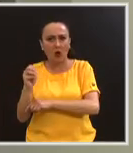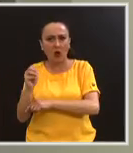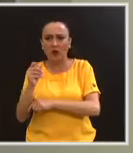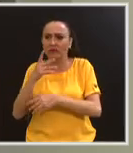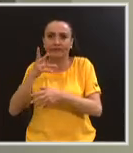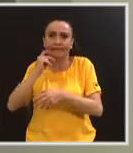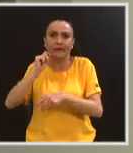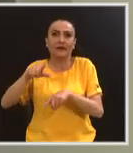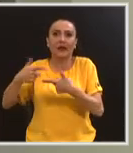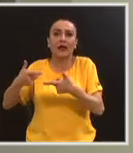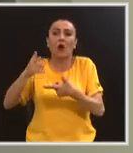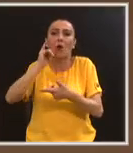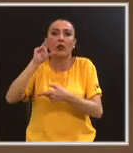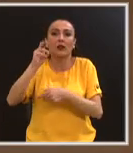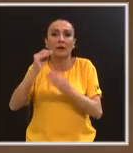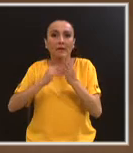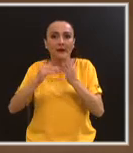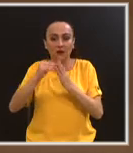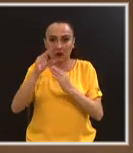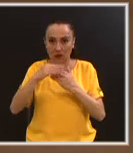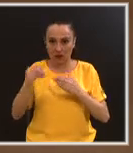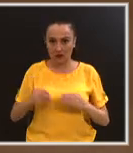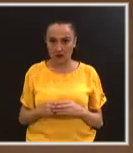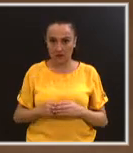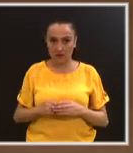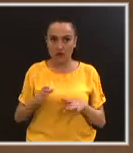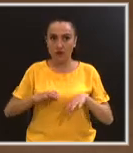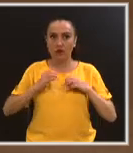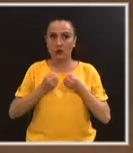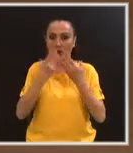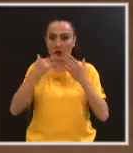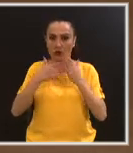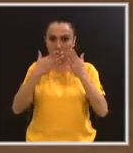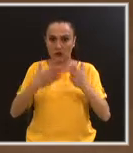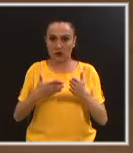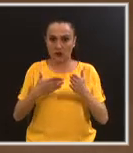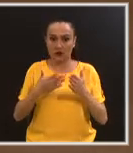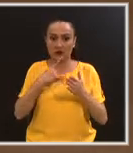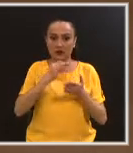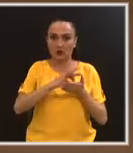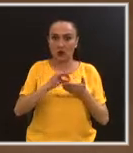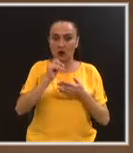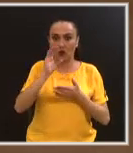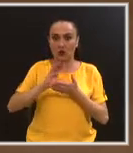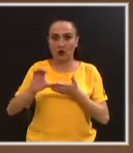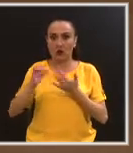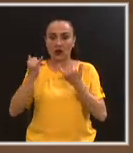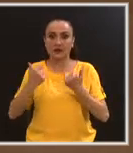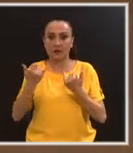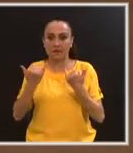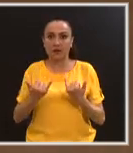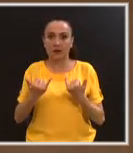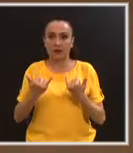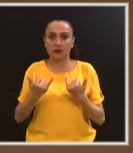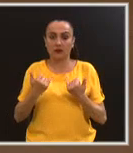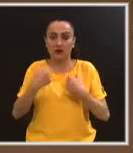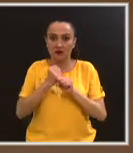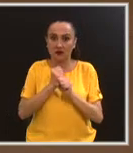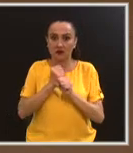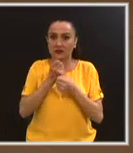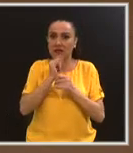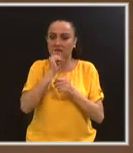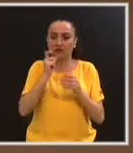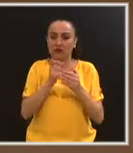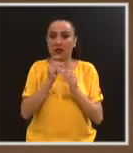desperdicio de 30 millones de dólares existen miles de estudiantes de primaria y secundaria que en este momento se encuentran sin un